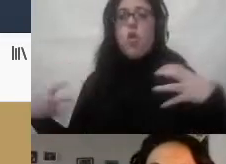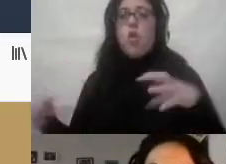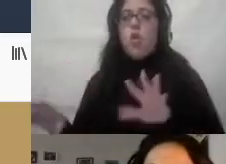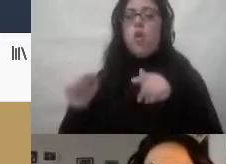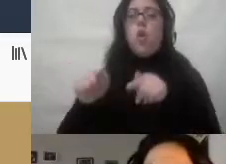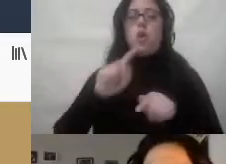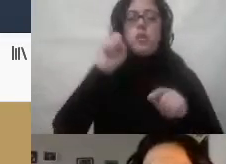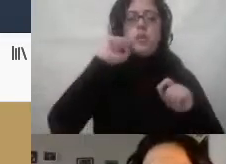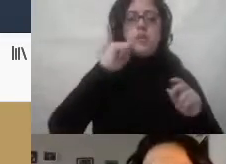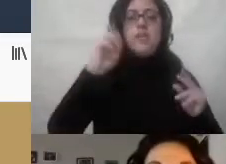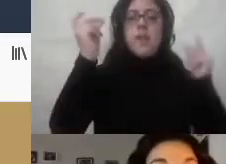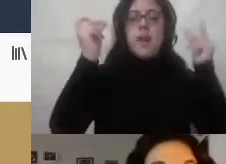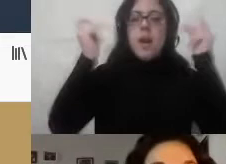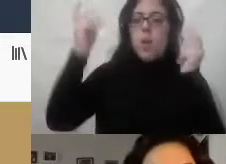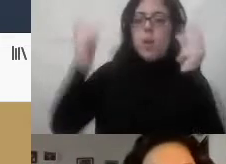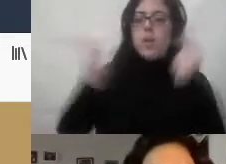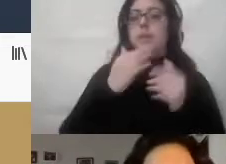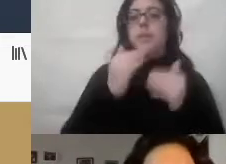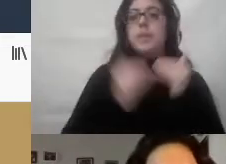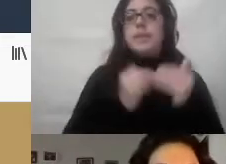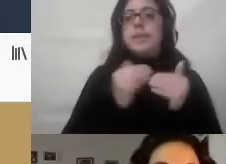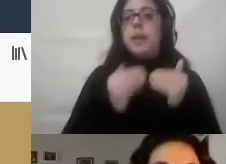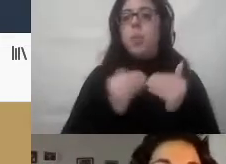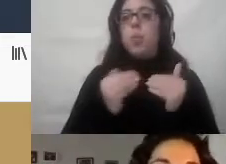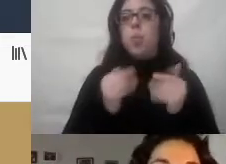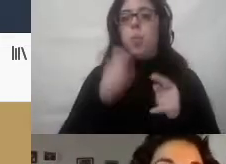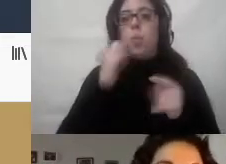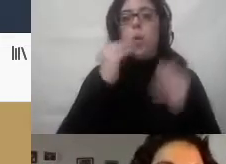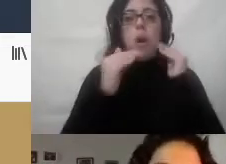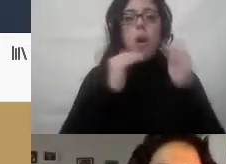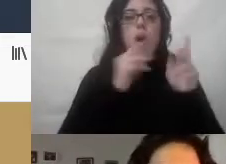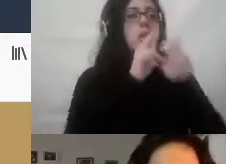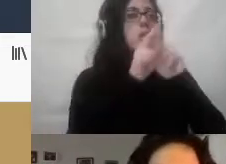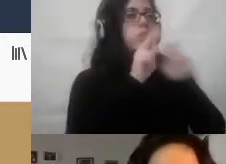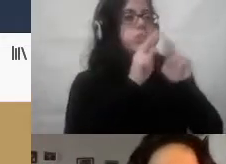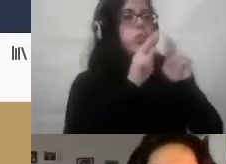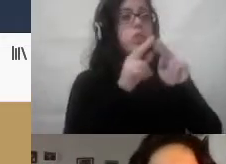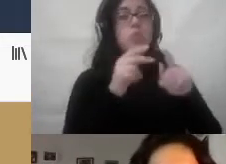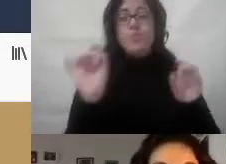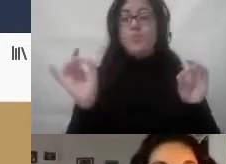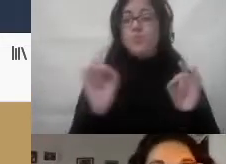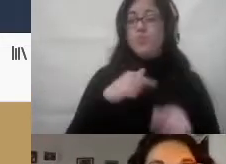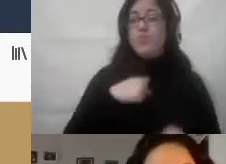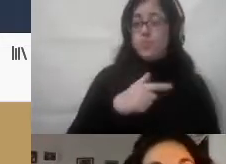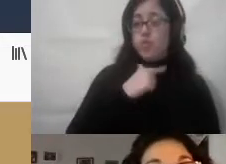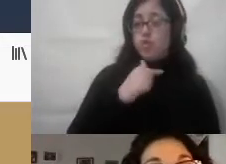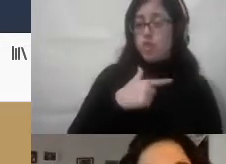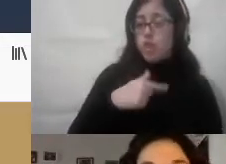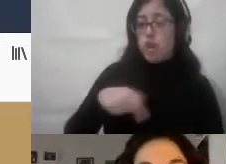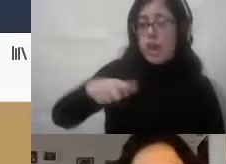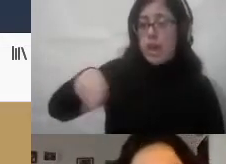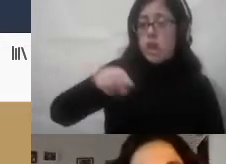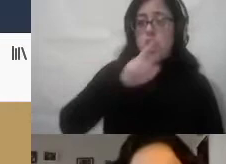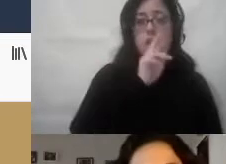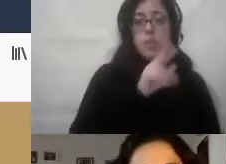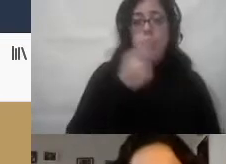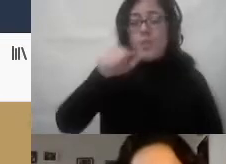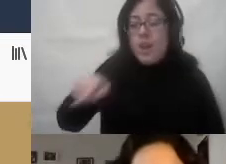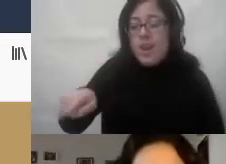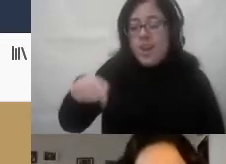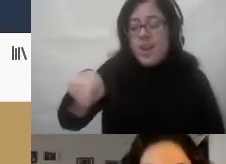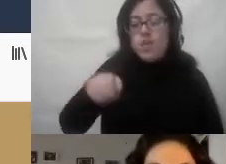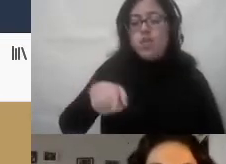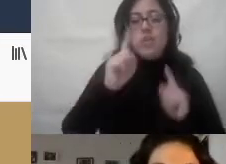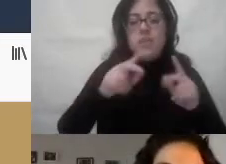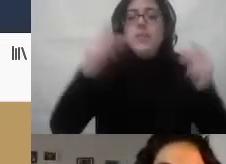idea de proselitismo donde los niños van a responder exactamente lo que yo quiero que respondan. La idea es que ellos construyan sus propias